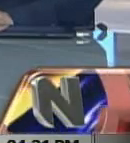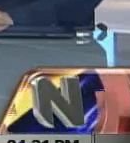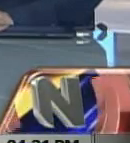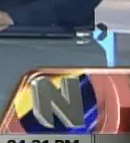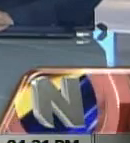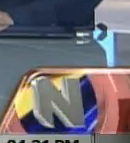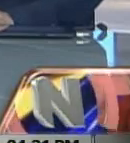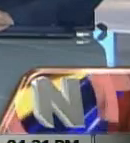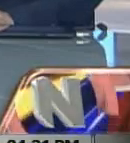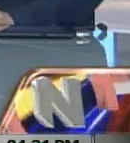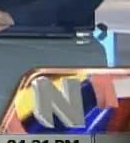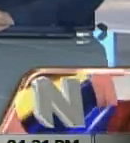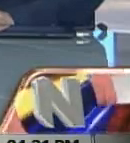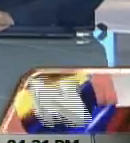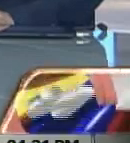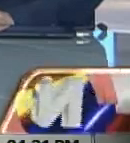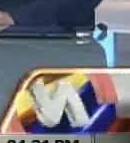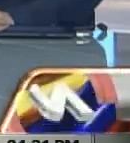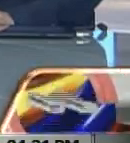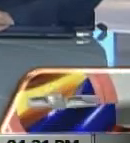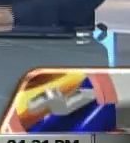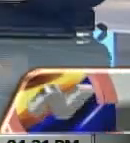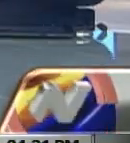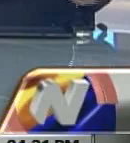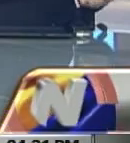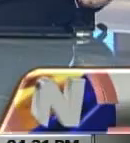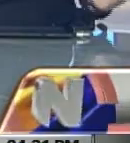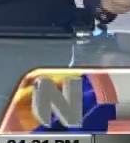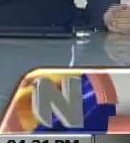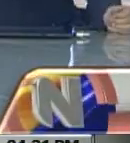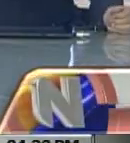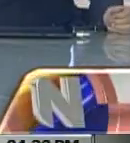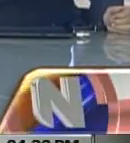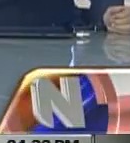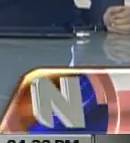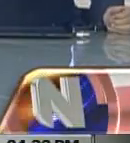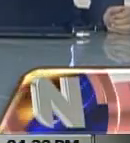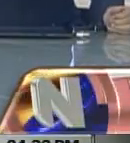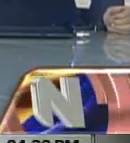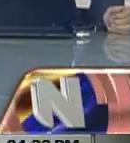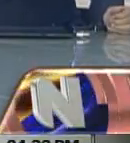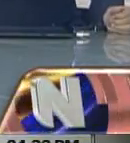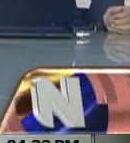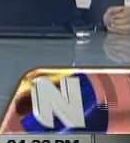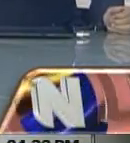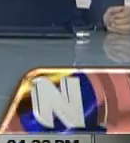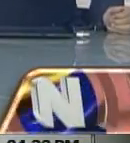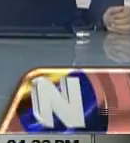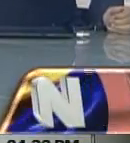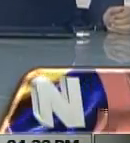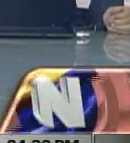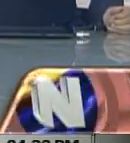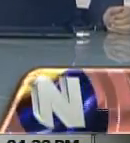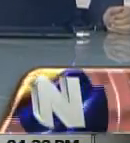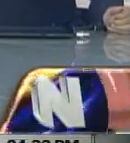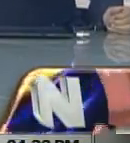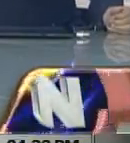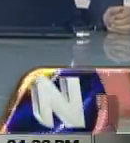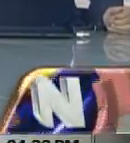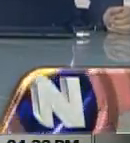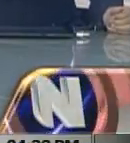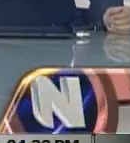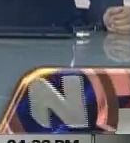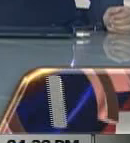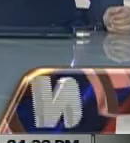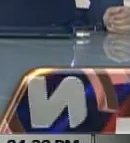del programa Fiesta del Asfalto en diversos municipios, entre ellos el municipio Iribarren, con 130 millones de bolívares.